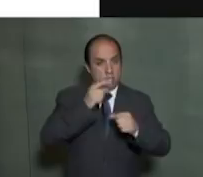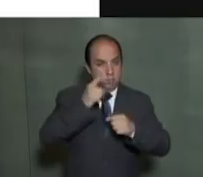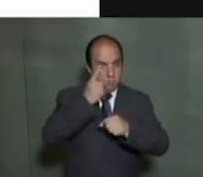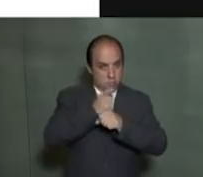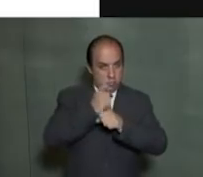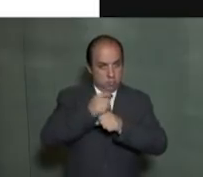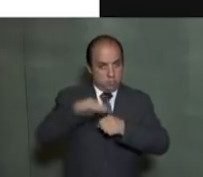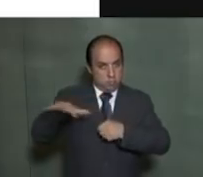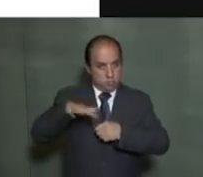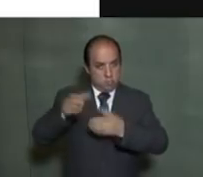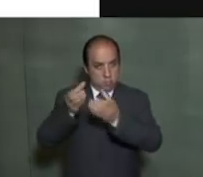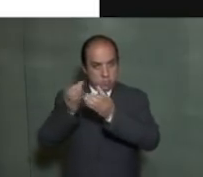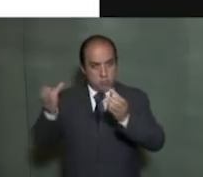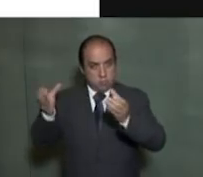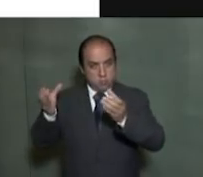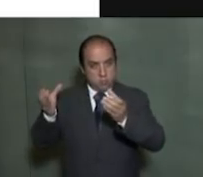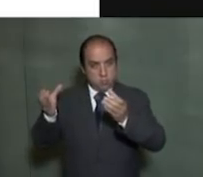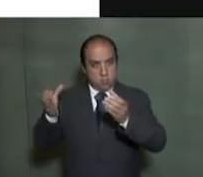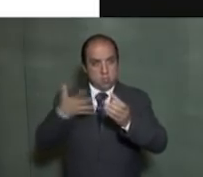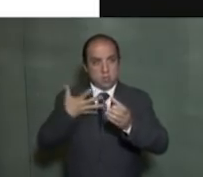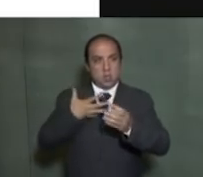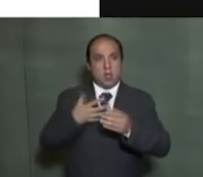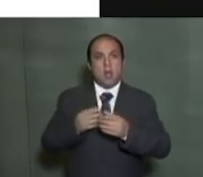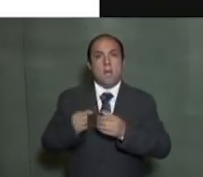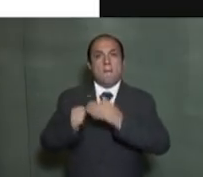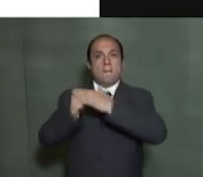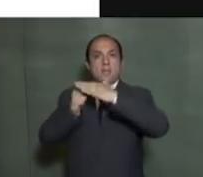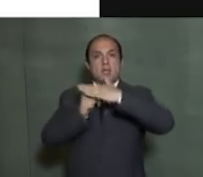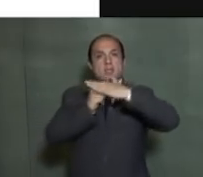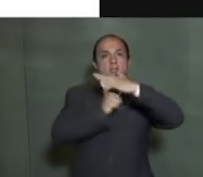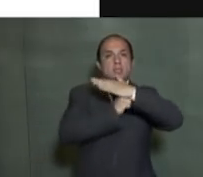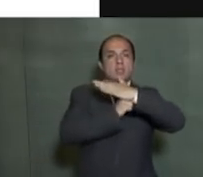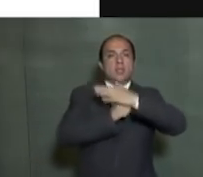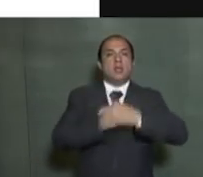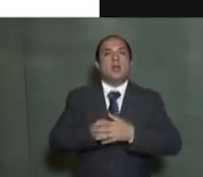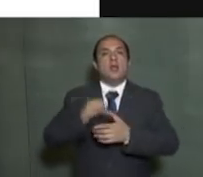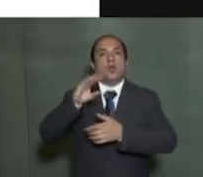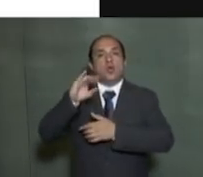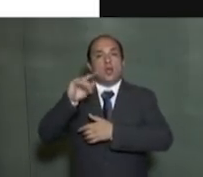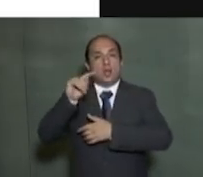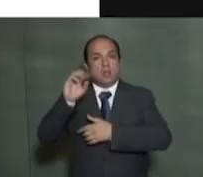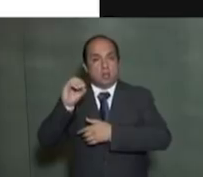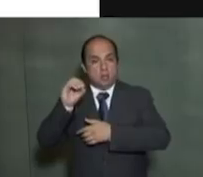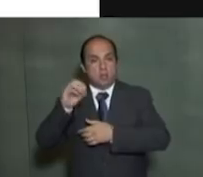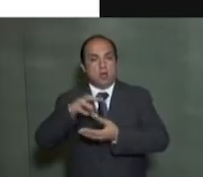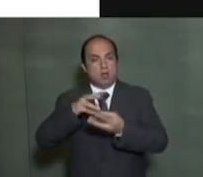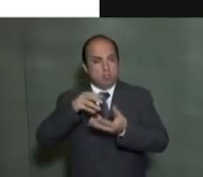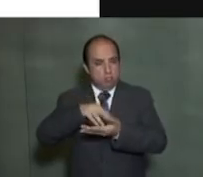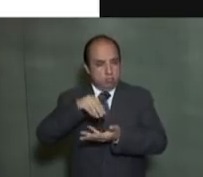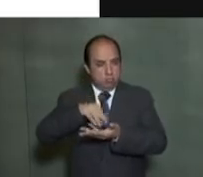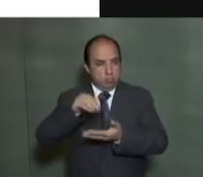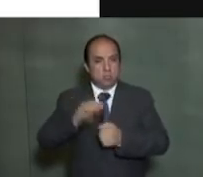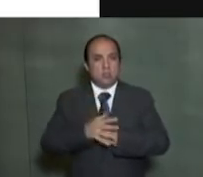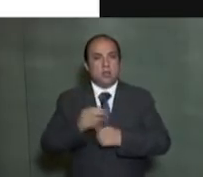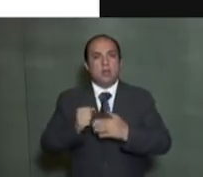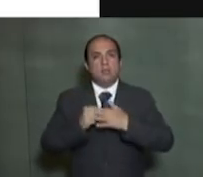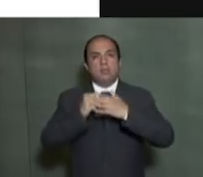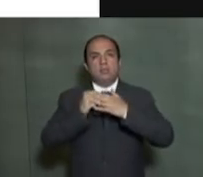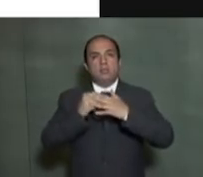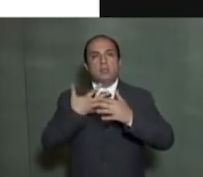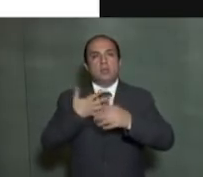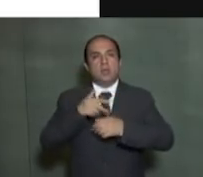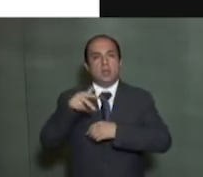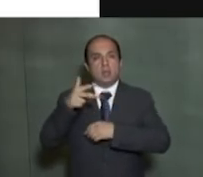que está estructurado a partir de columnas de concreto y traves y losas de concreto preesforzado, que son aproximadamente 13